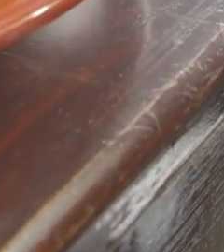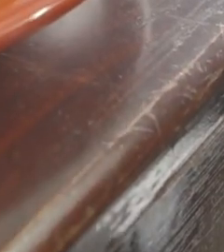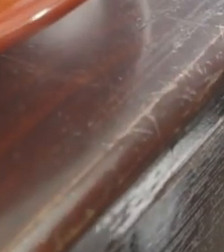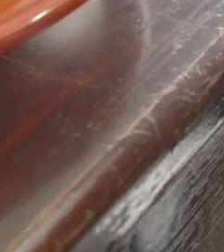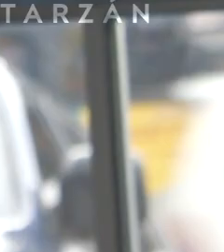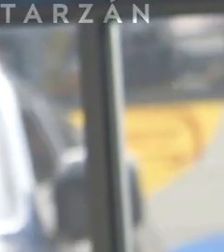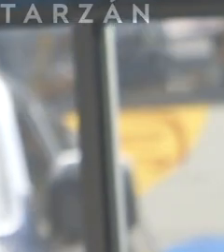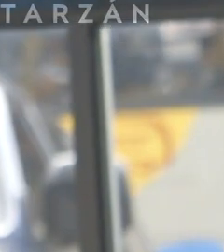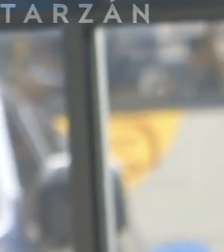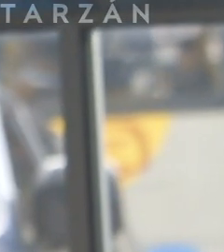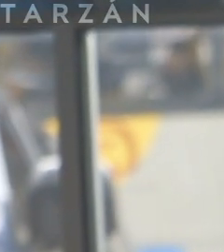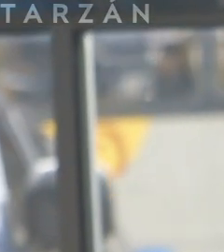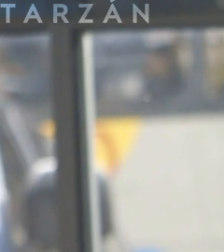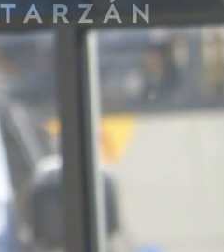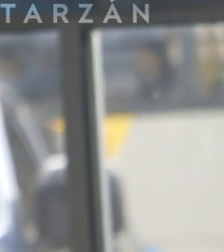Música